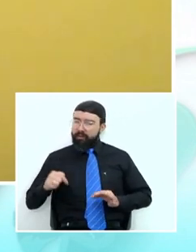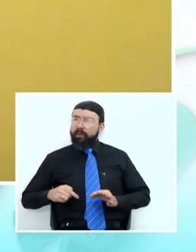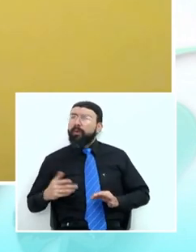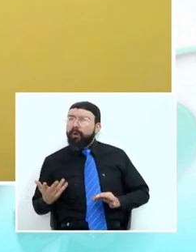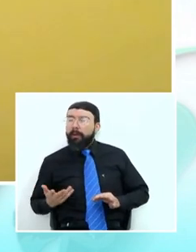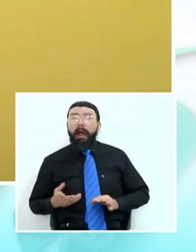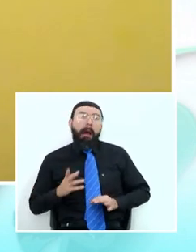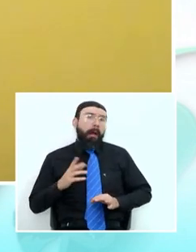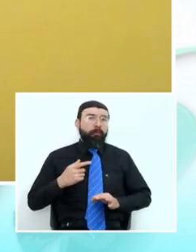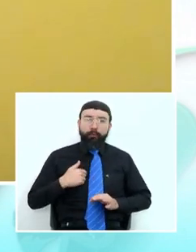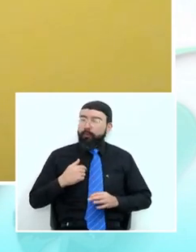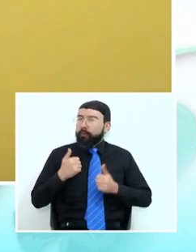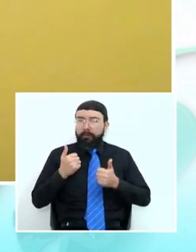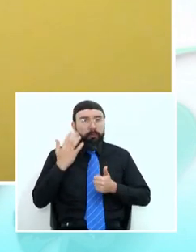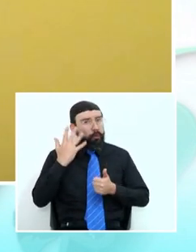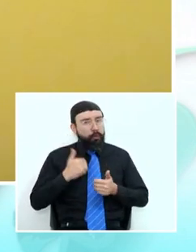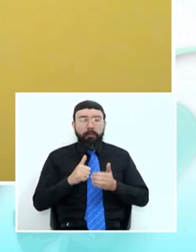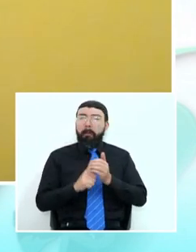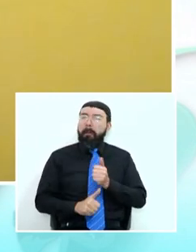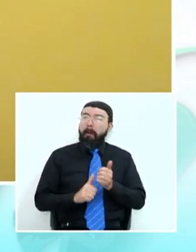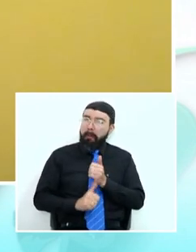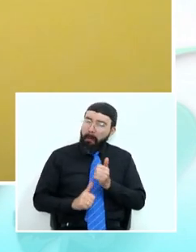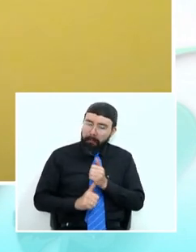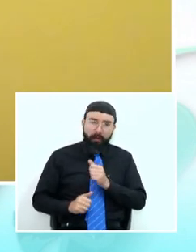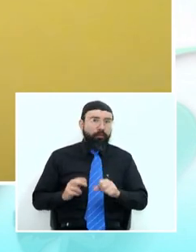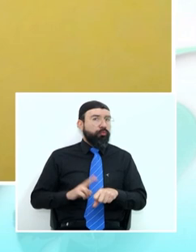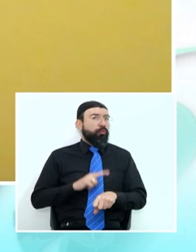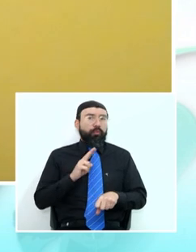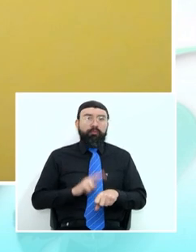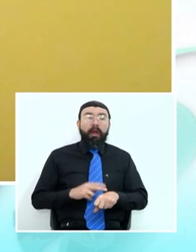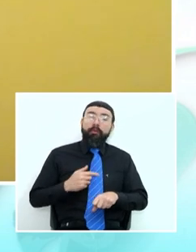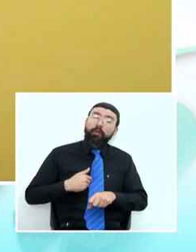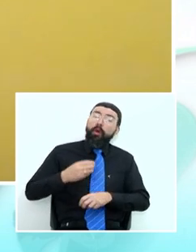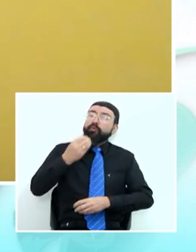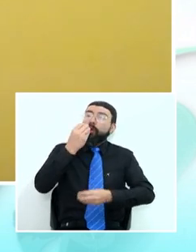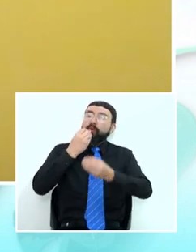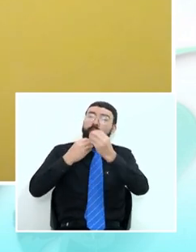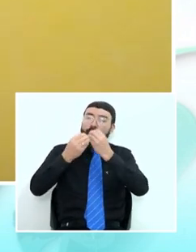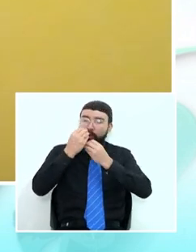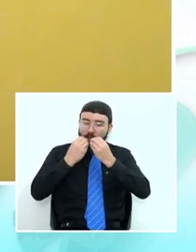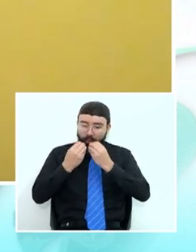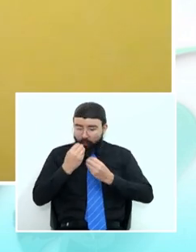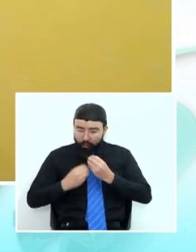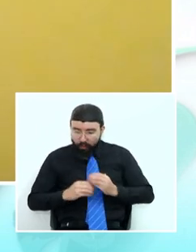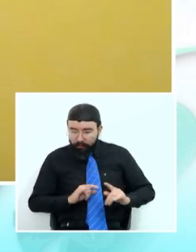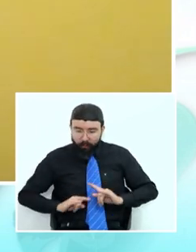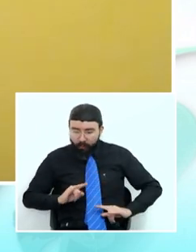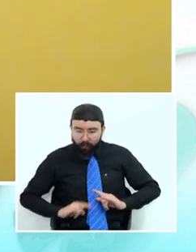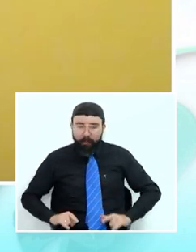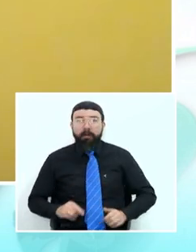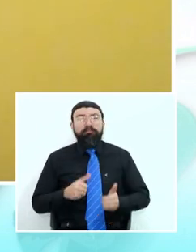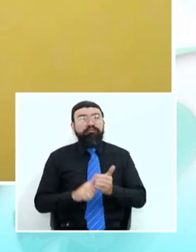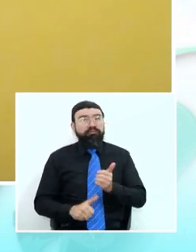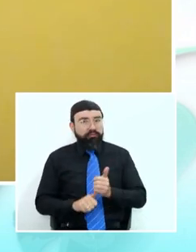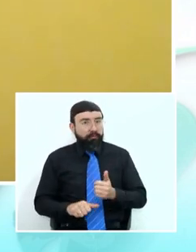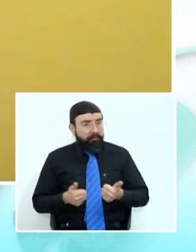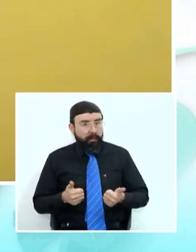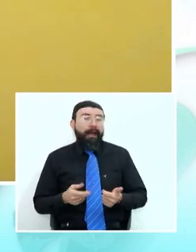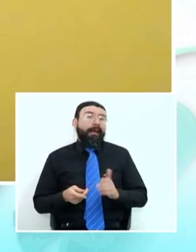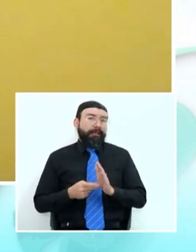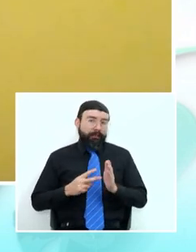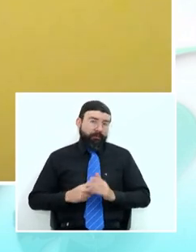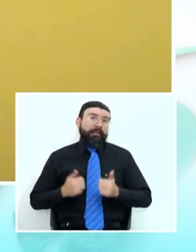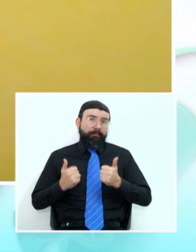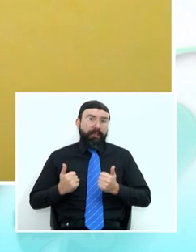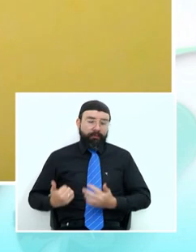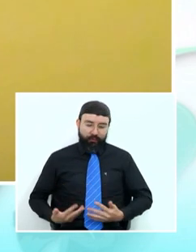evacuación a nivel del intestino, es decir, cuando nuestra digestión está funcionando correctamente. Luego, hay una